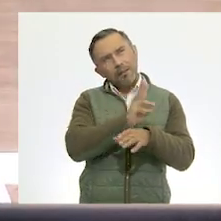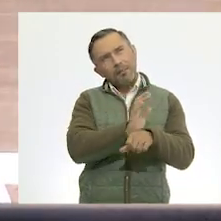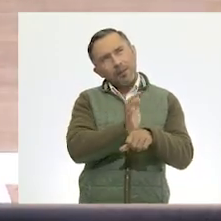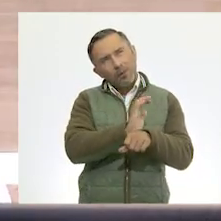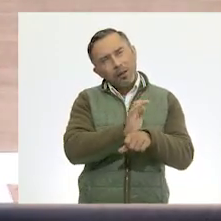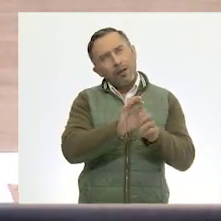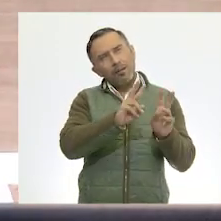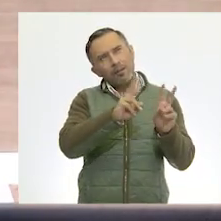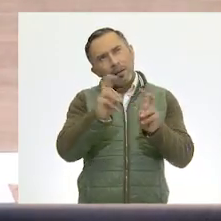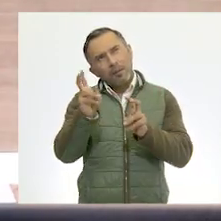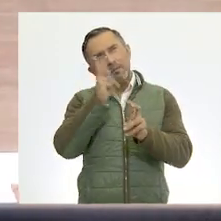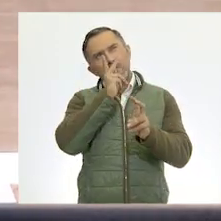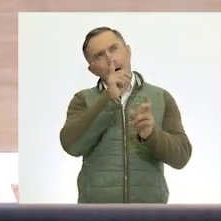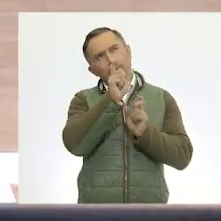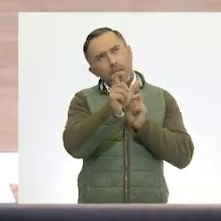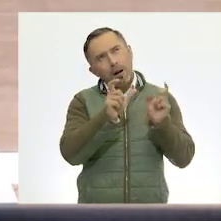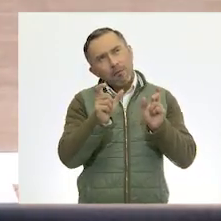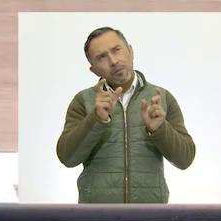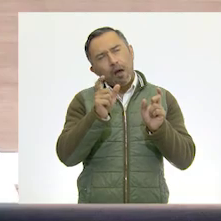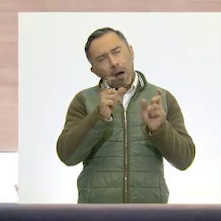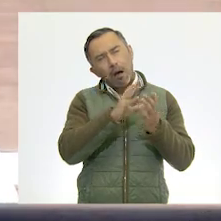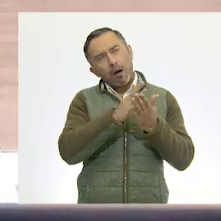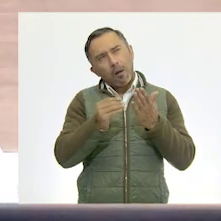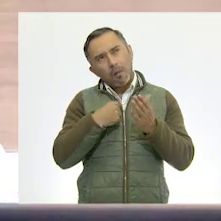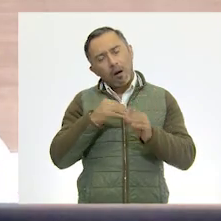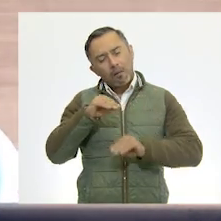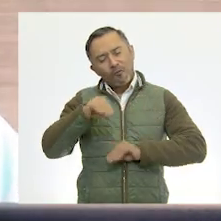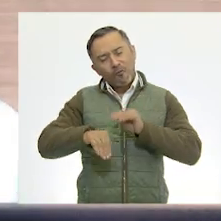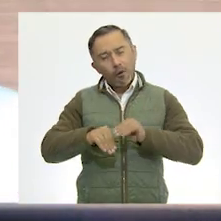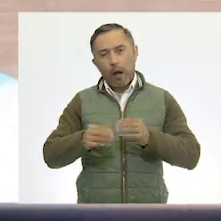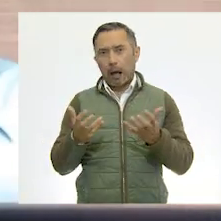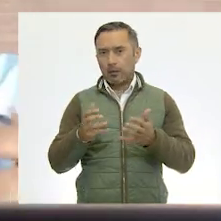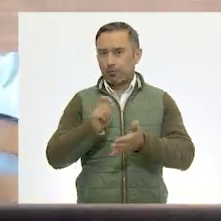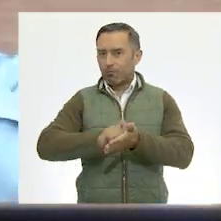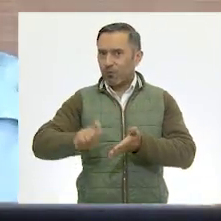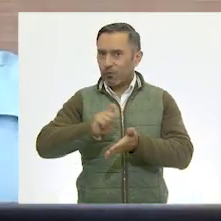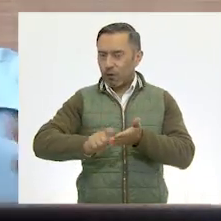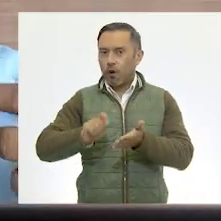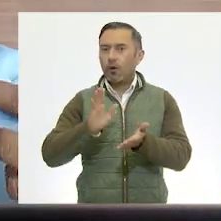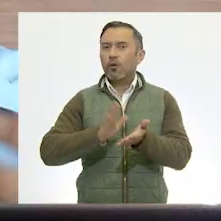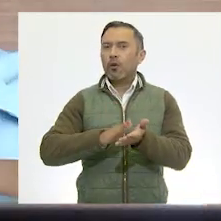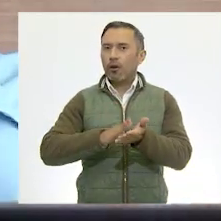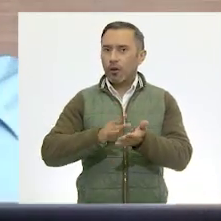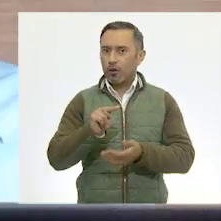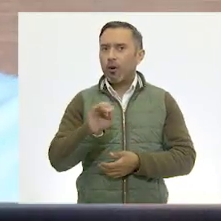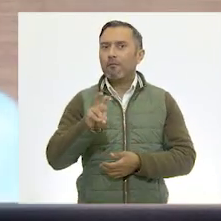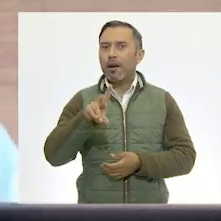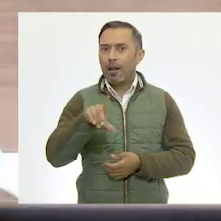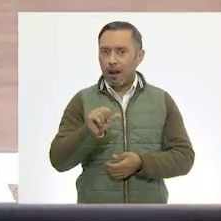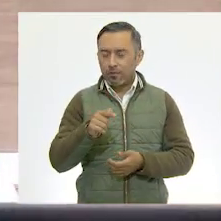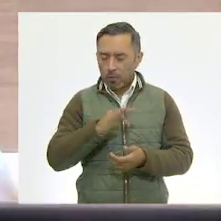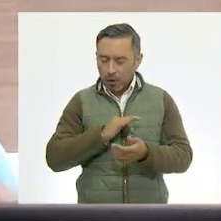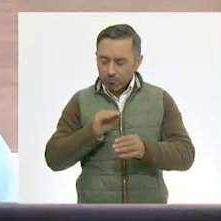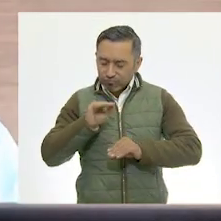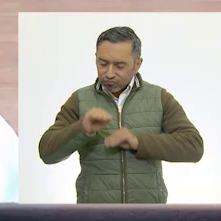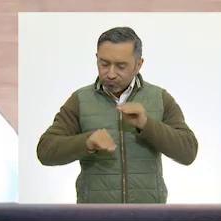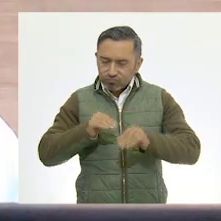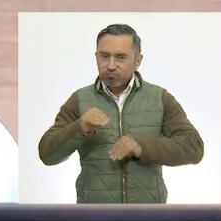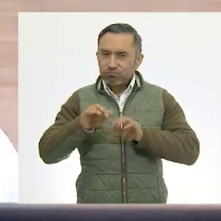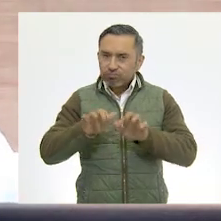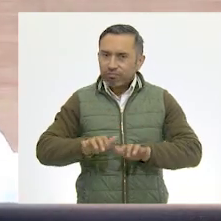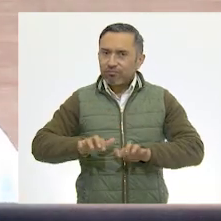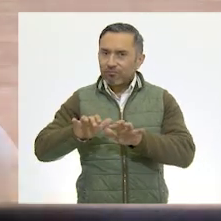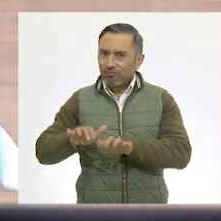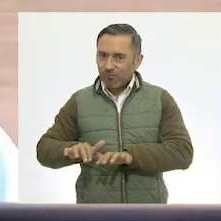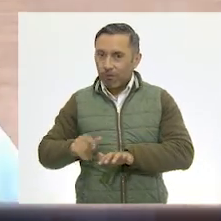película? Esto es también una forma que podemos ir desarrollando, y de manera implícita estamos elaborando el